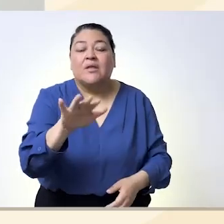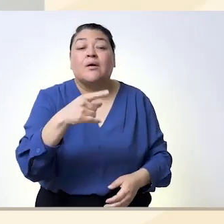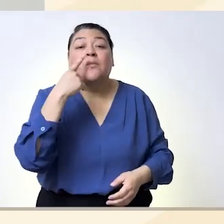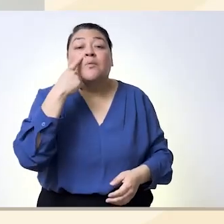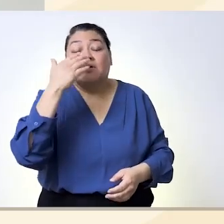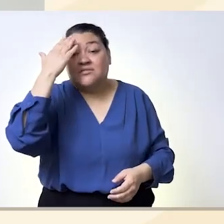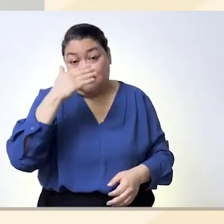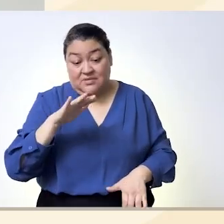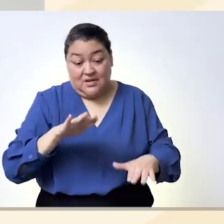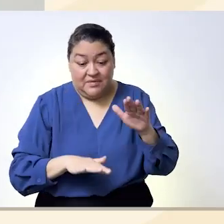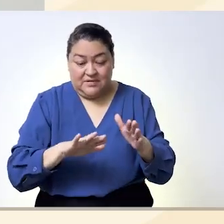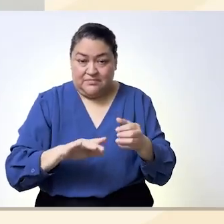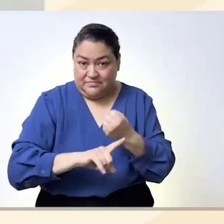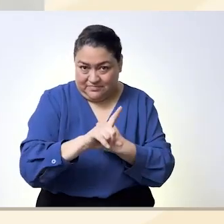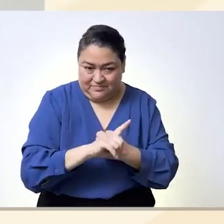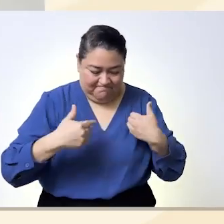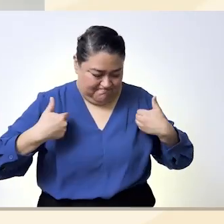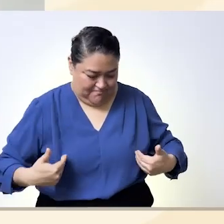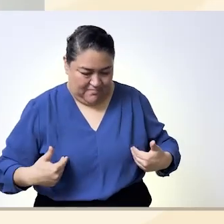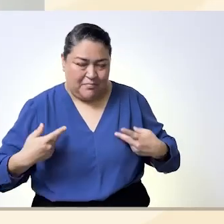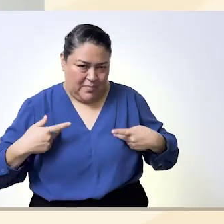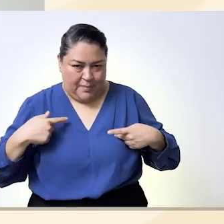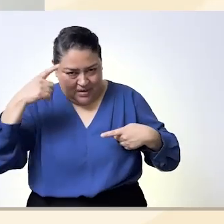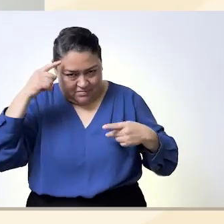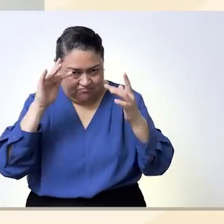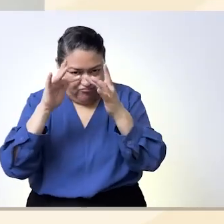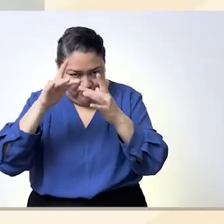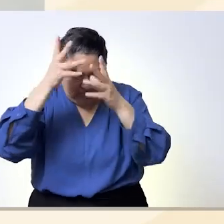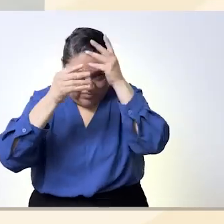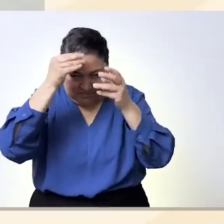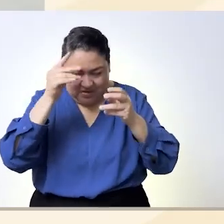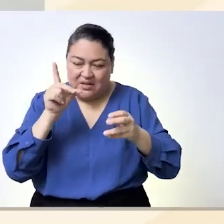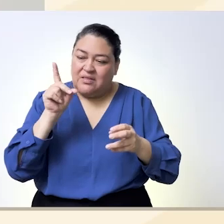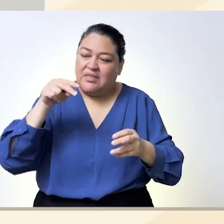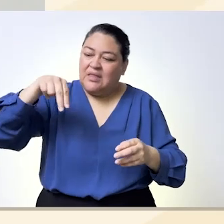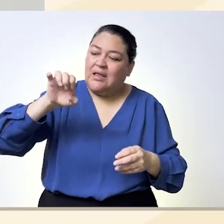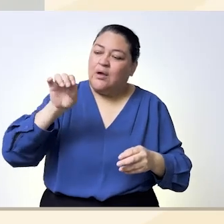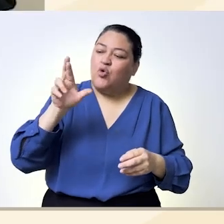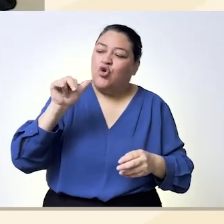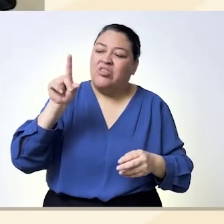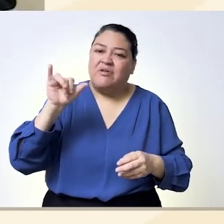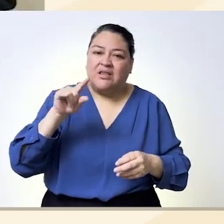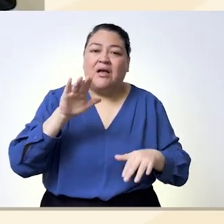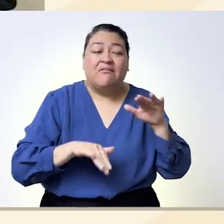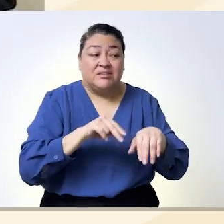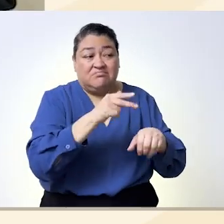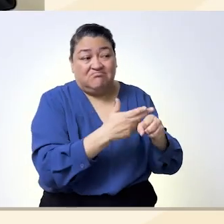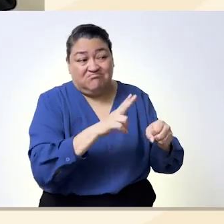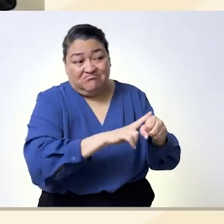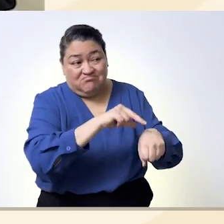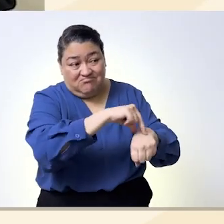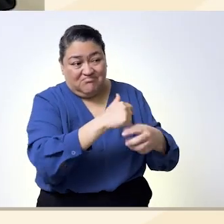personas neurodivergentes tiene que ver, como dice Mainé, un sistema de salud que no siempre nos acompaña, y como las famosas marchas nos dicen, o